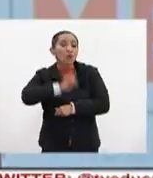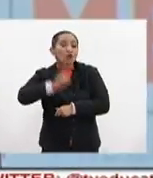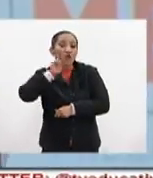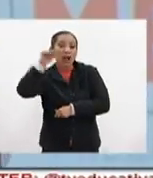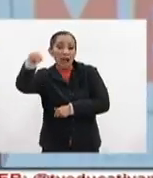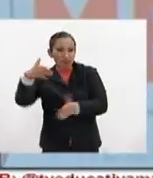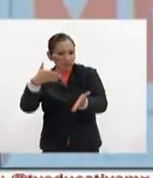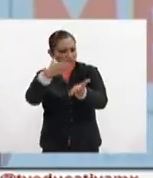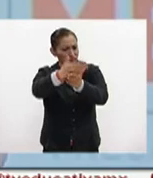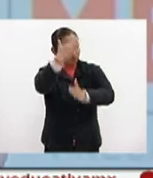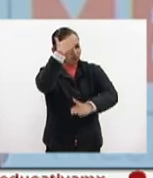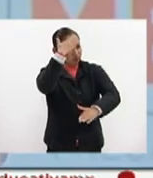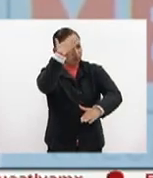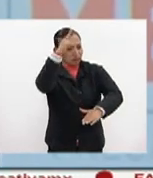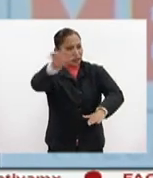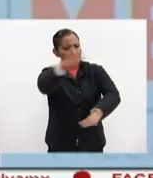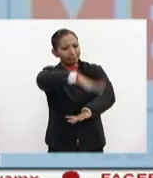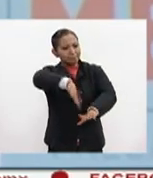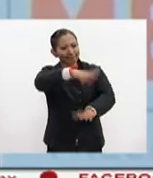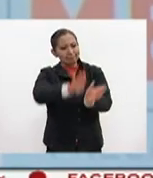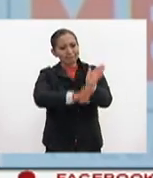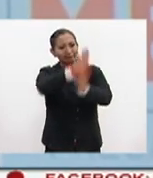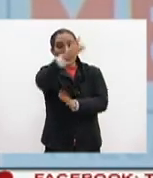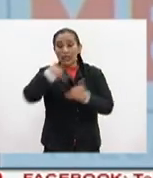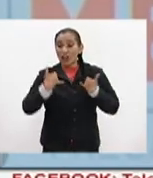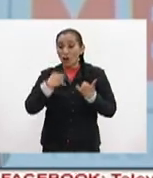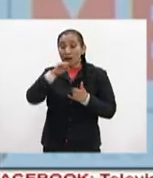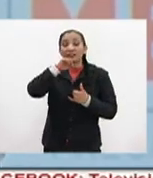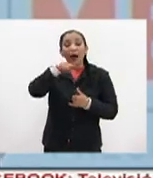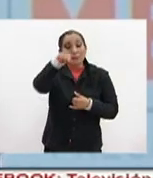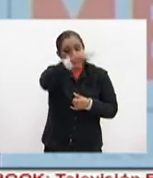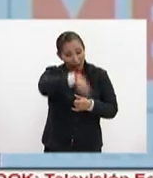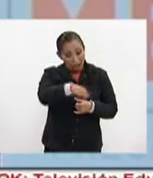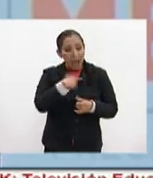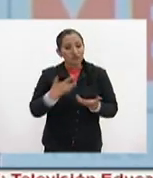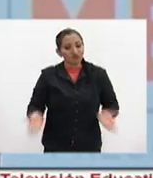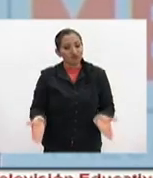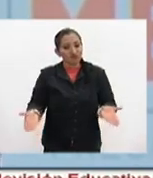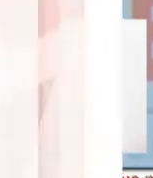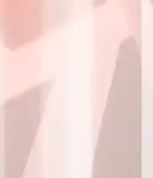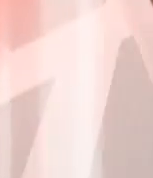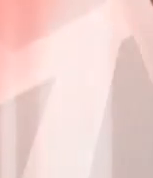sean protagonistas del desarrollo nacional y los jóvenes sean su motor.